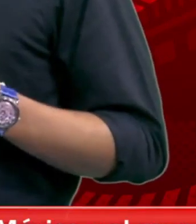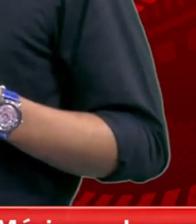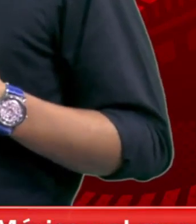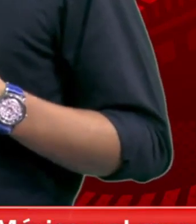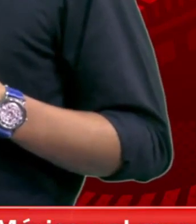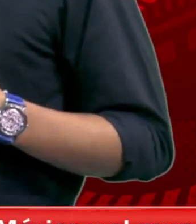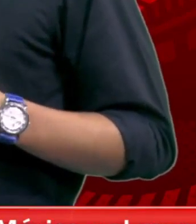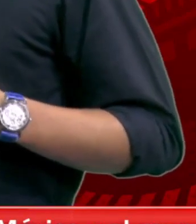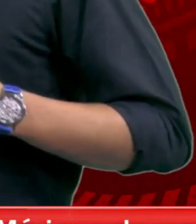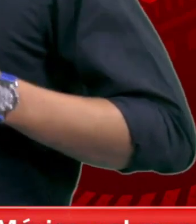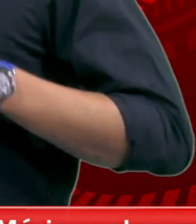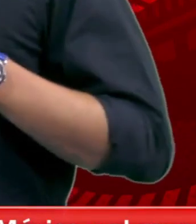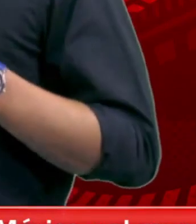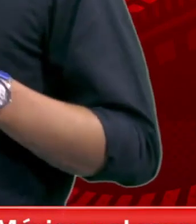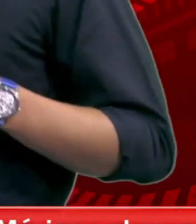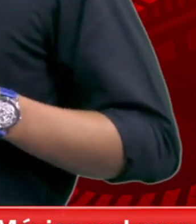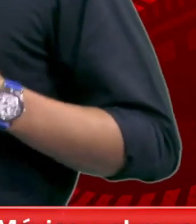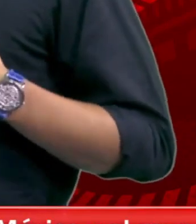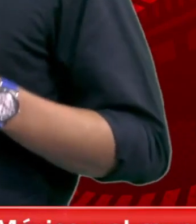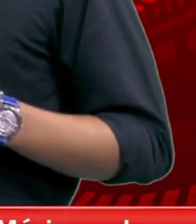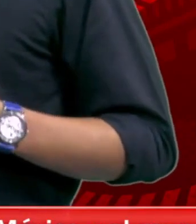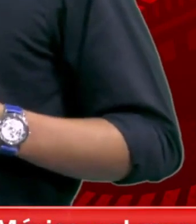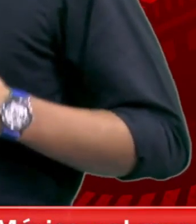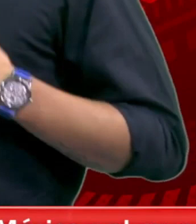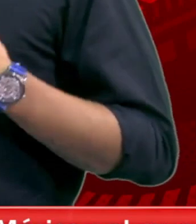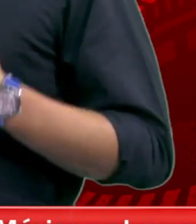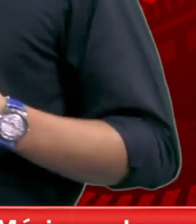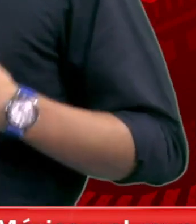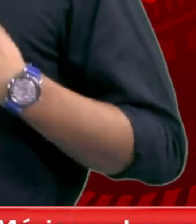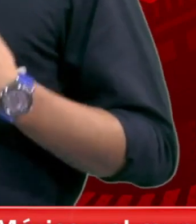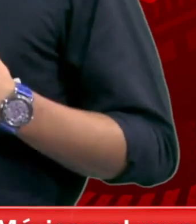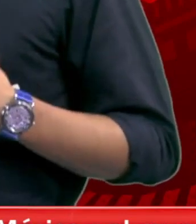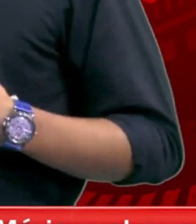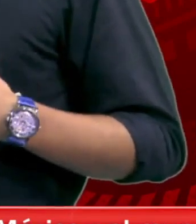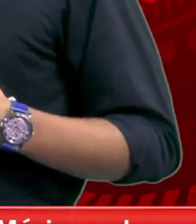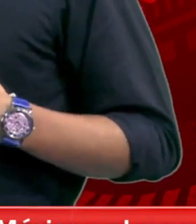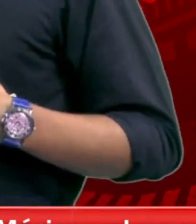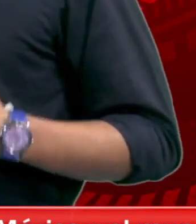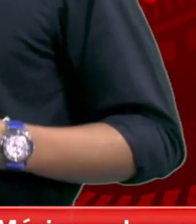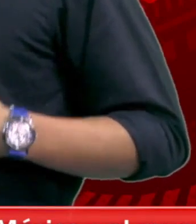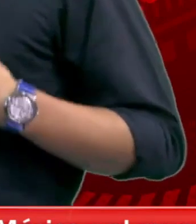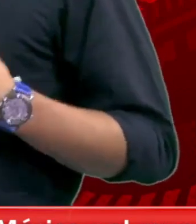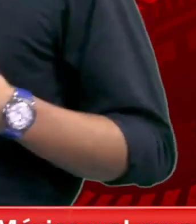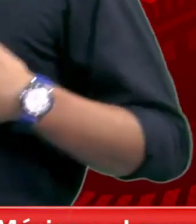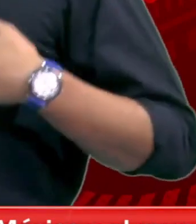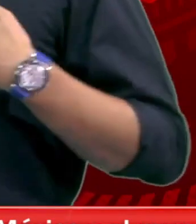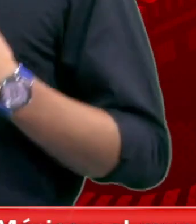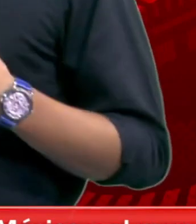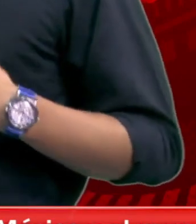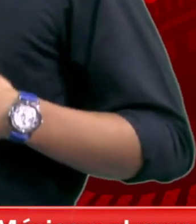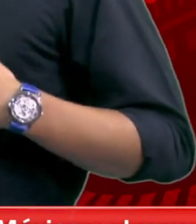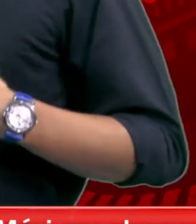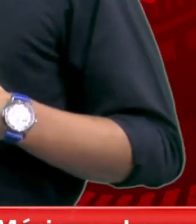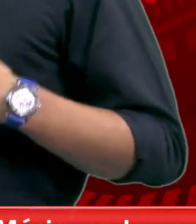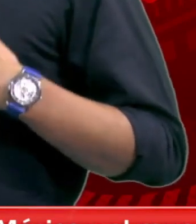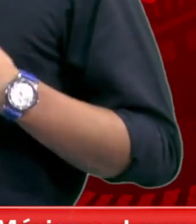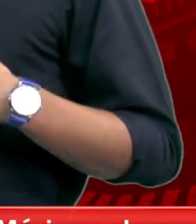López Obrador reveló que el Departamento de Justicia de los Estados Unidos notificó que van a